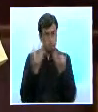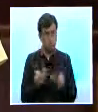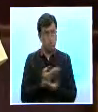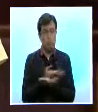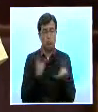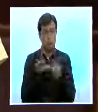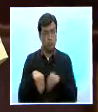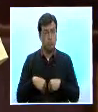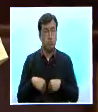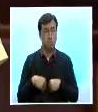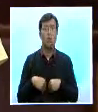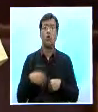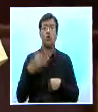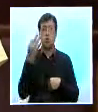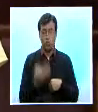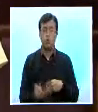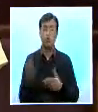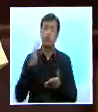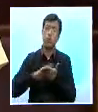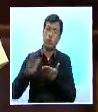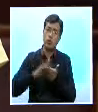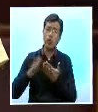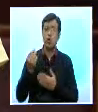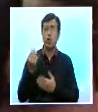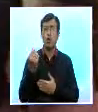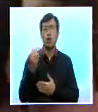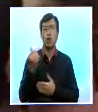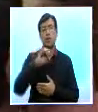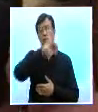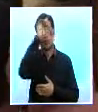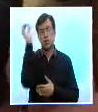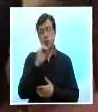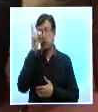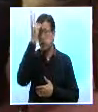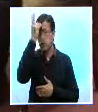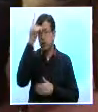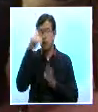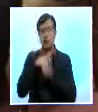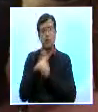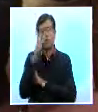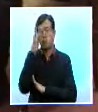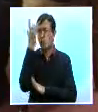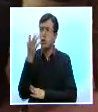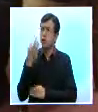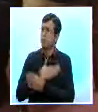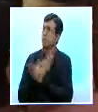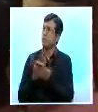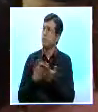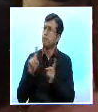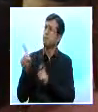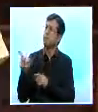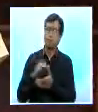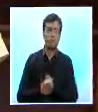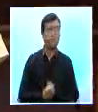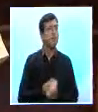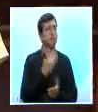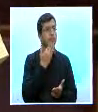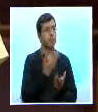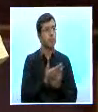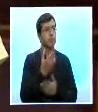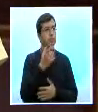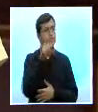proceda a incorporar la condonación de los intereses de aquellas deudas que tiene con el banco por qué razón señor avilés bienvenido gracias señor